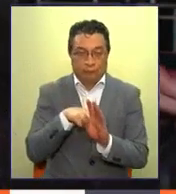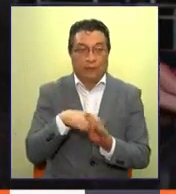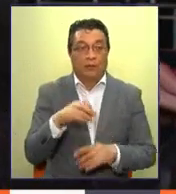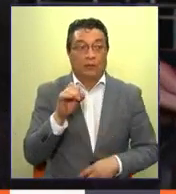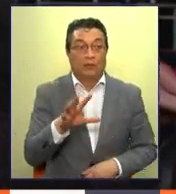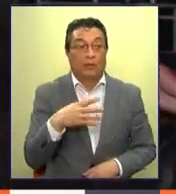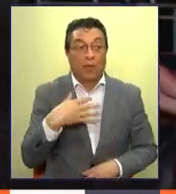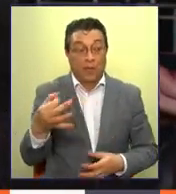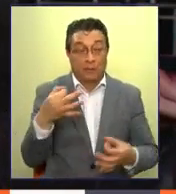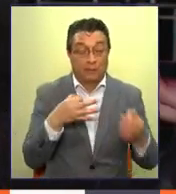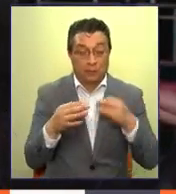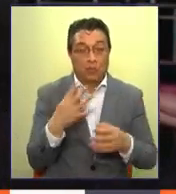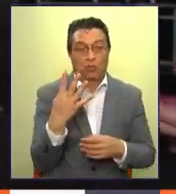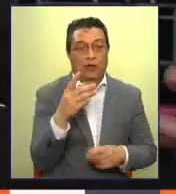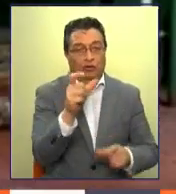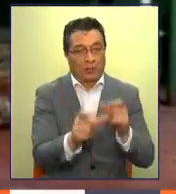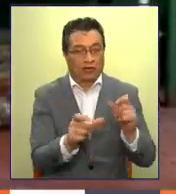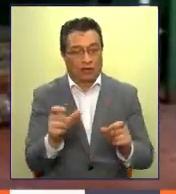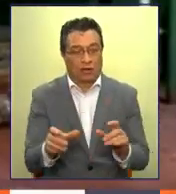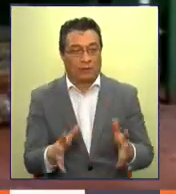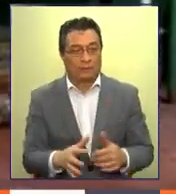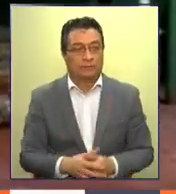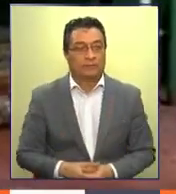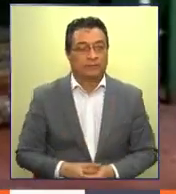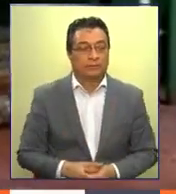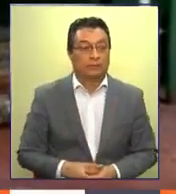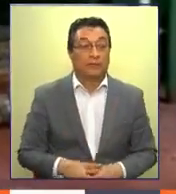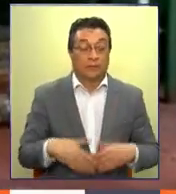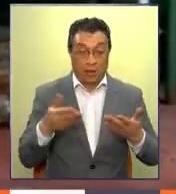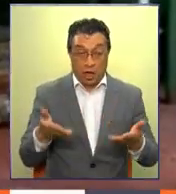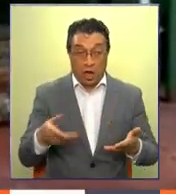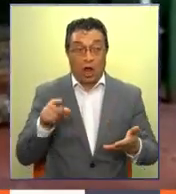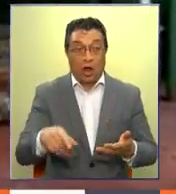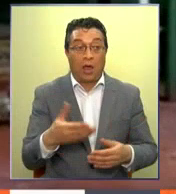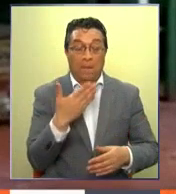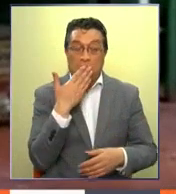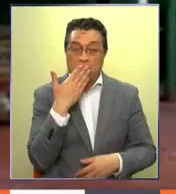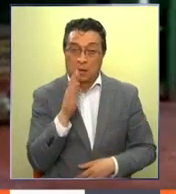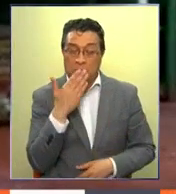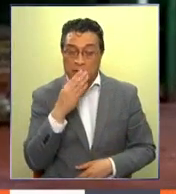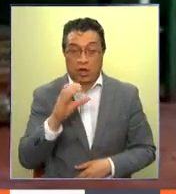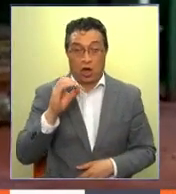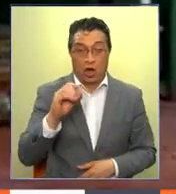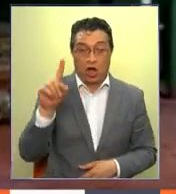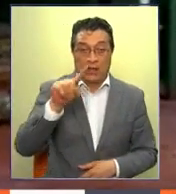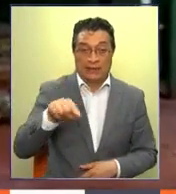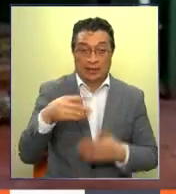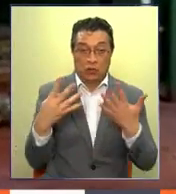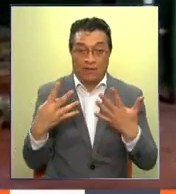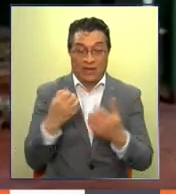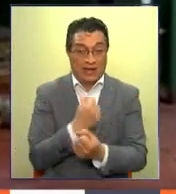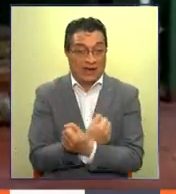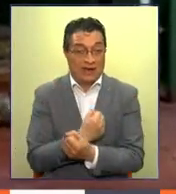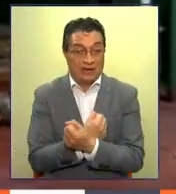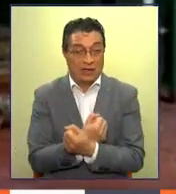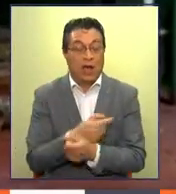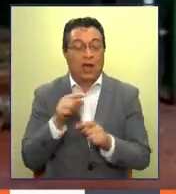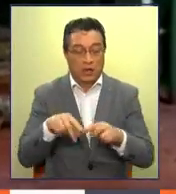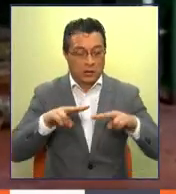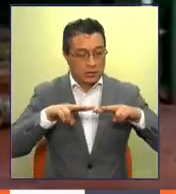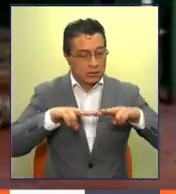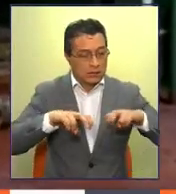Según lo que me dijeron, fueron cuatro. Por lo pronto, personal especializado del OS9 de Carabineros se encuentra